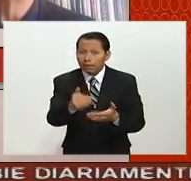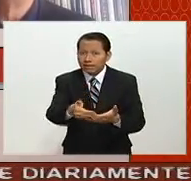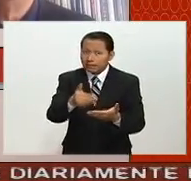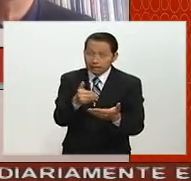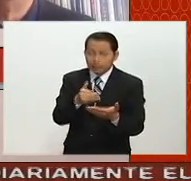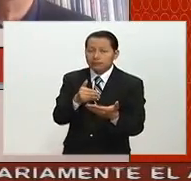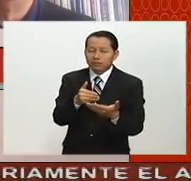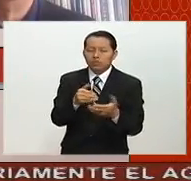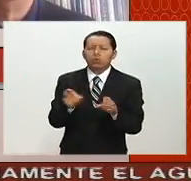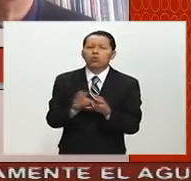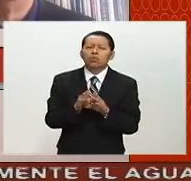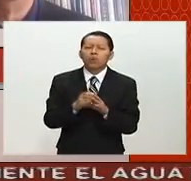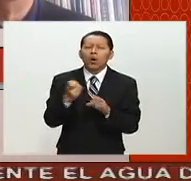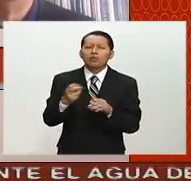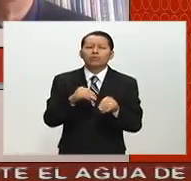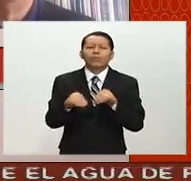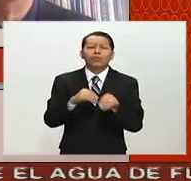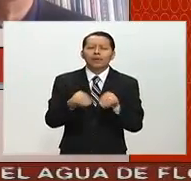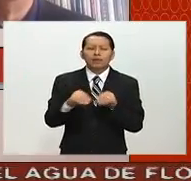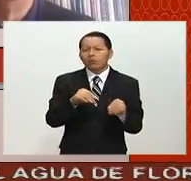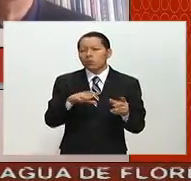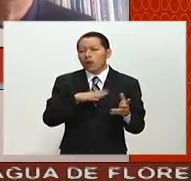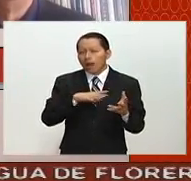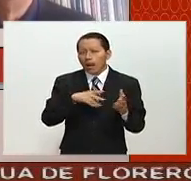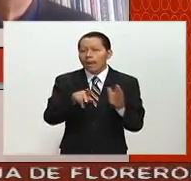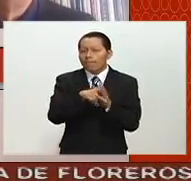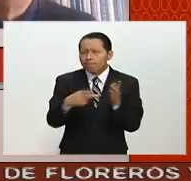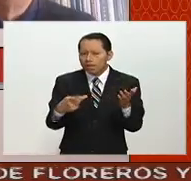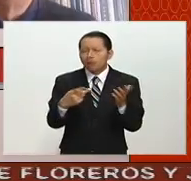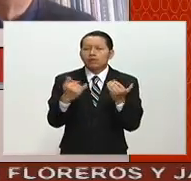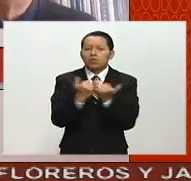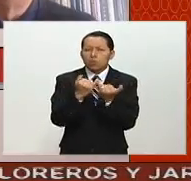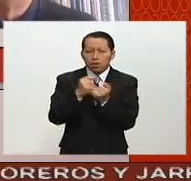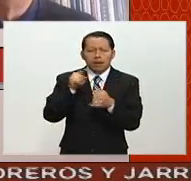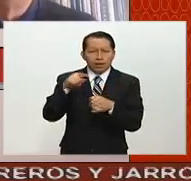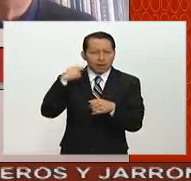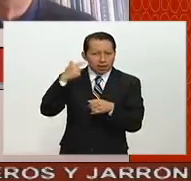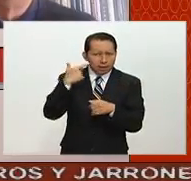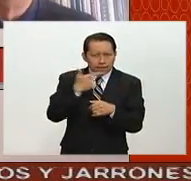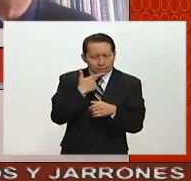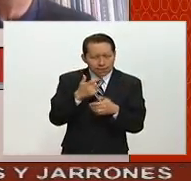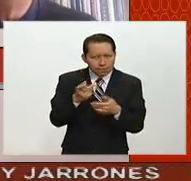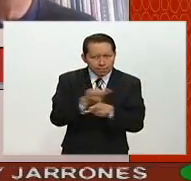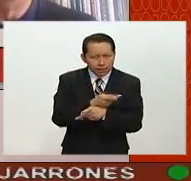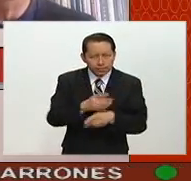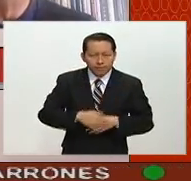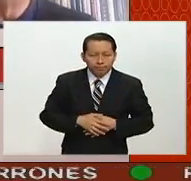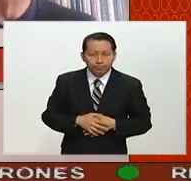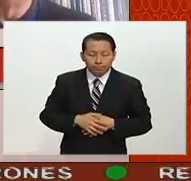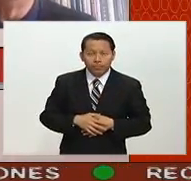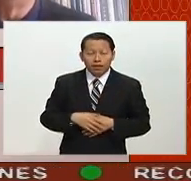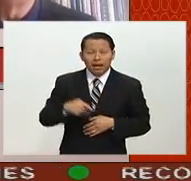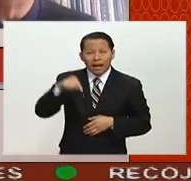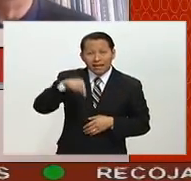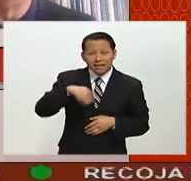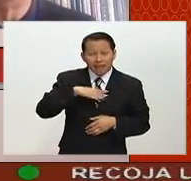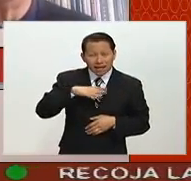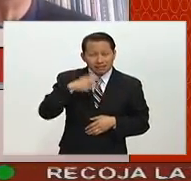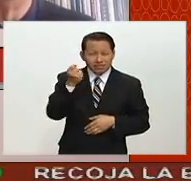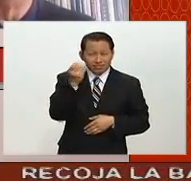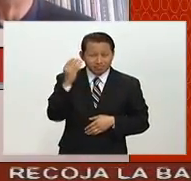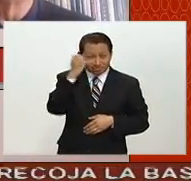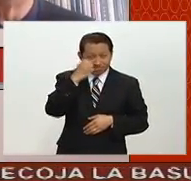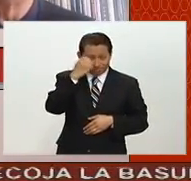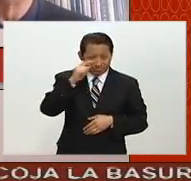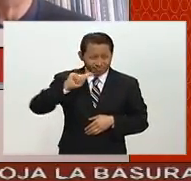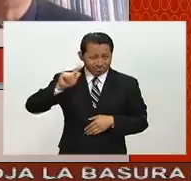¿Eso cómo se está moviendo en la prensa y en los análisis allá en Gran Bretaña? Aquí algunos analistas señalan precisamente esto que